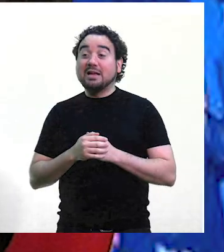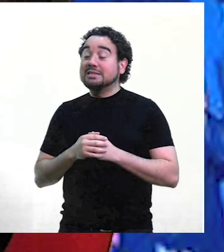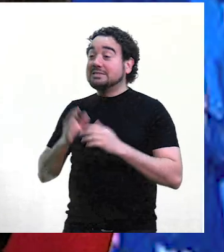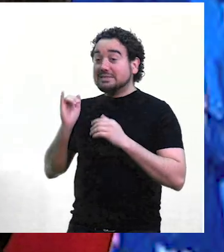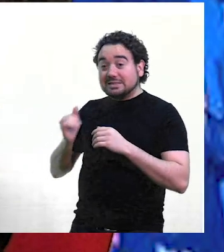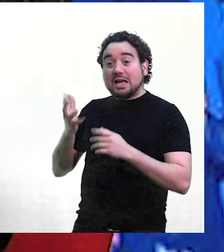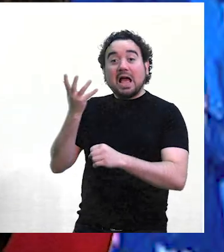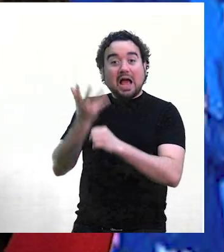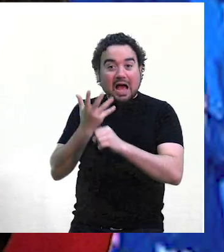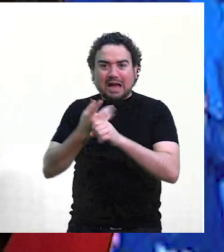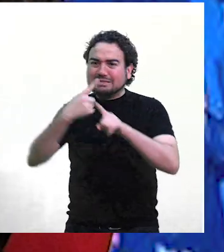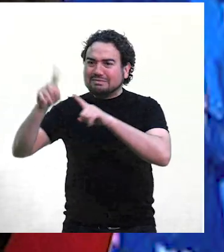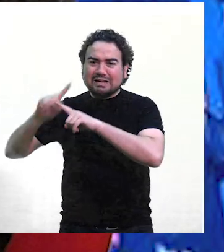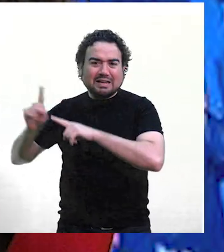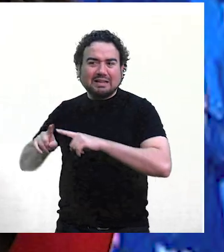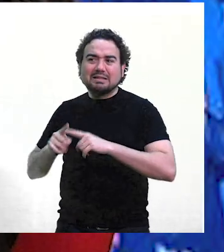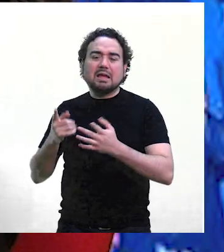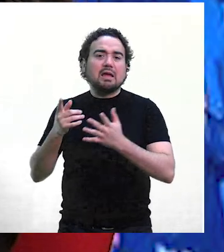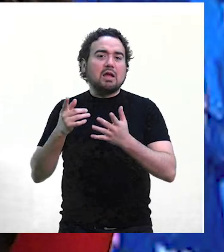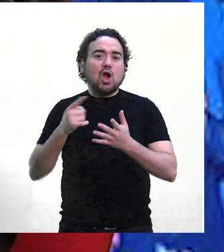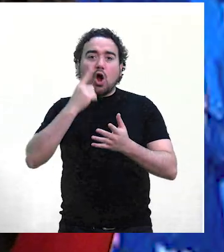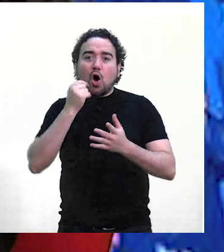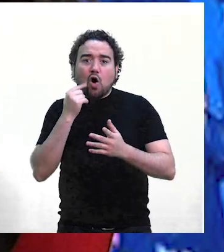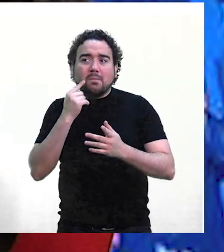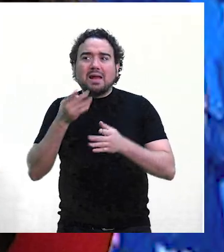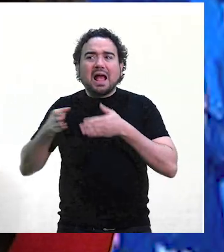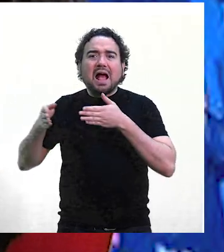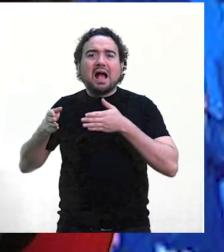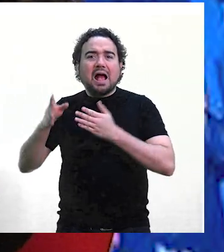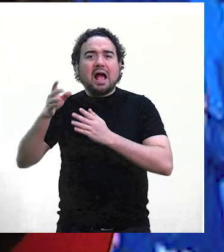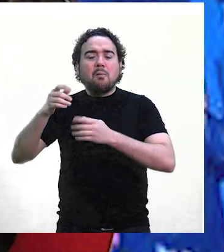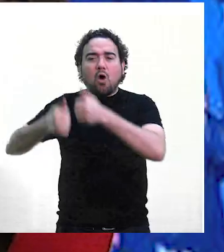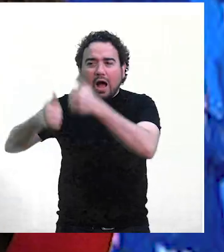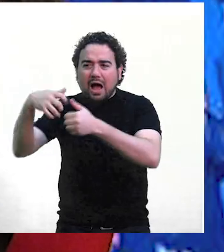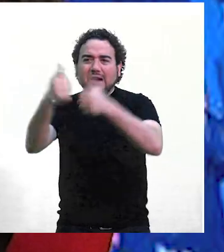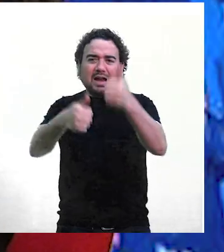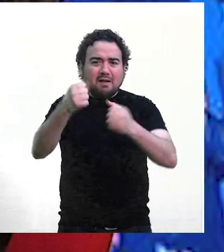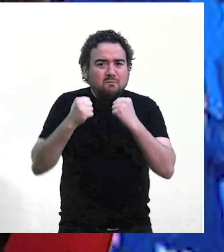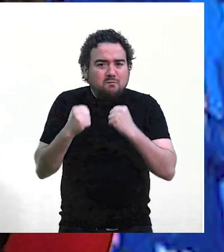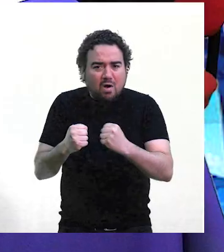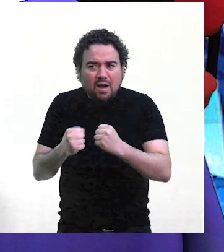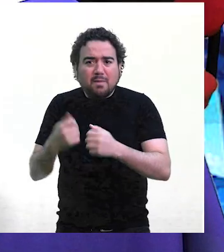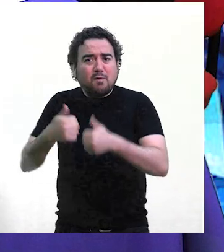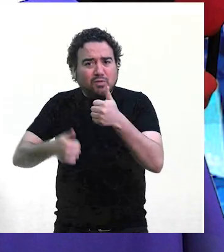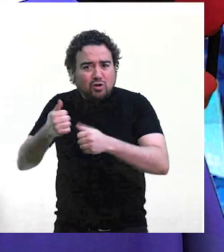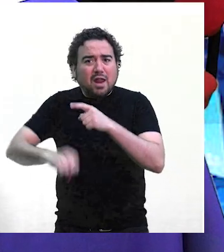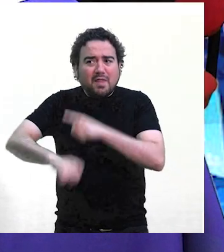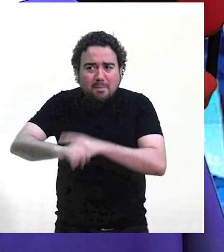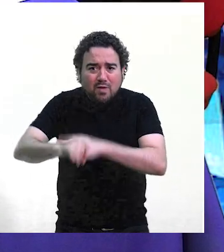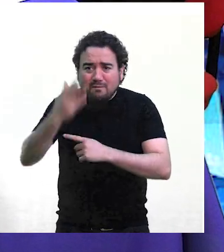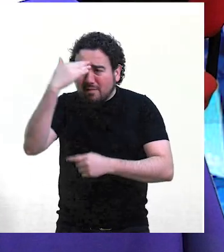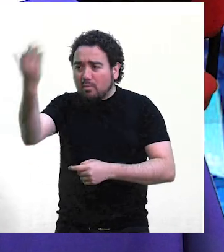de las mujeres en el fútbol es mucho esa doble figuración de Como que que hace aparte. tienen carreras súper potentes y además tienen carreras deportivas